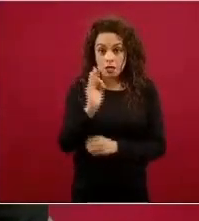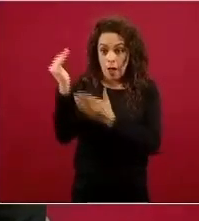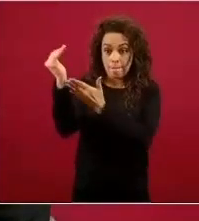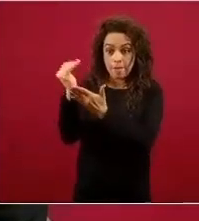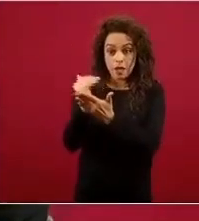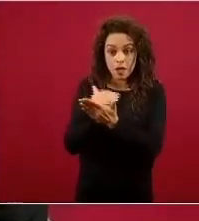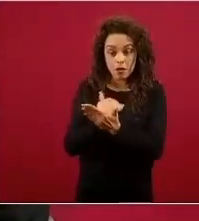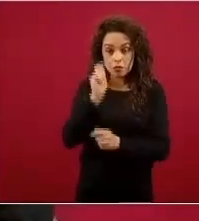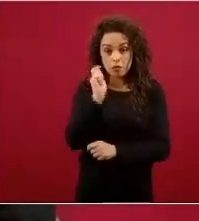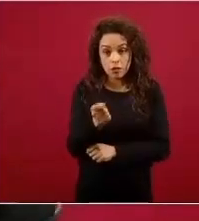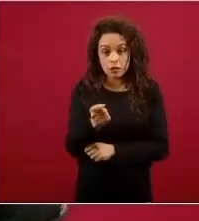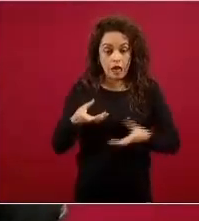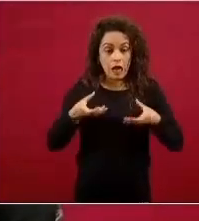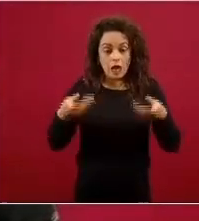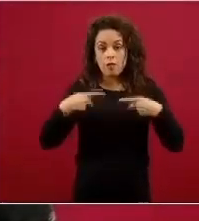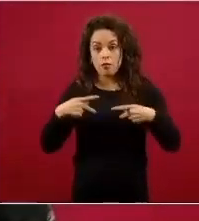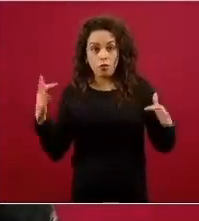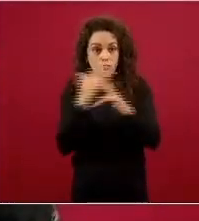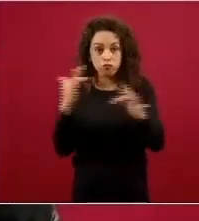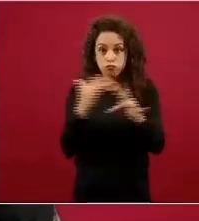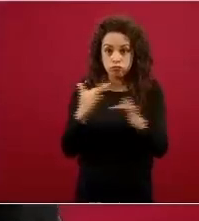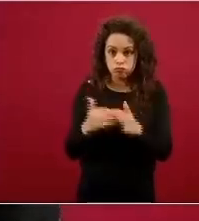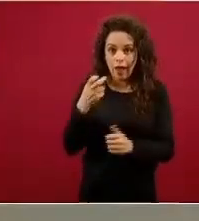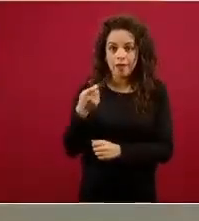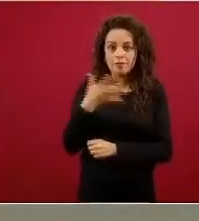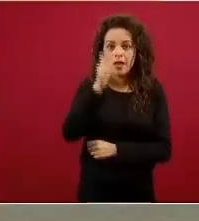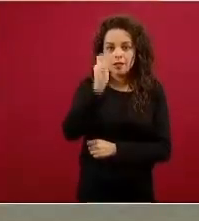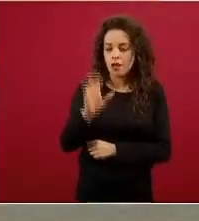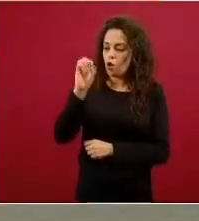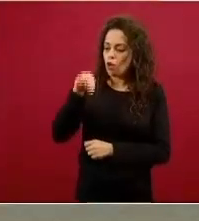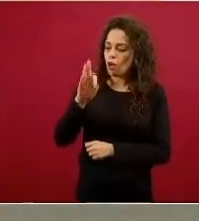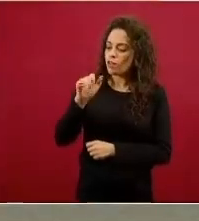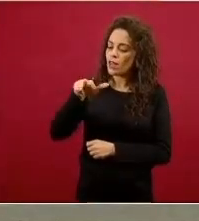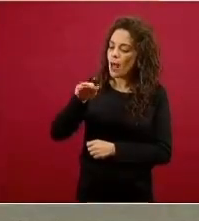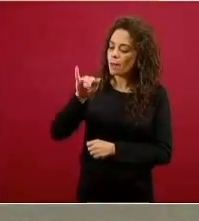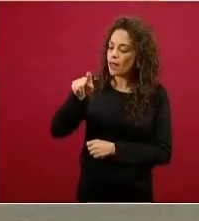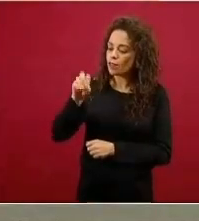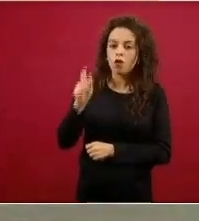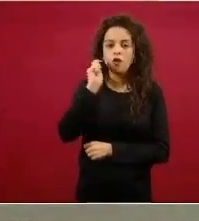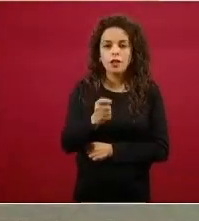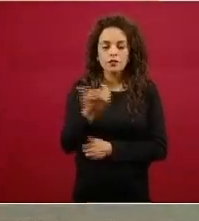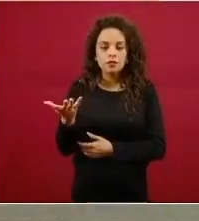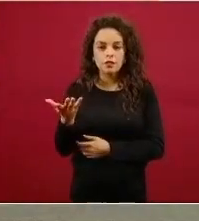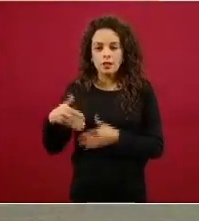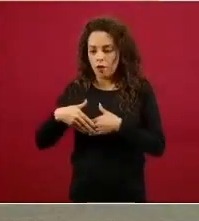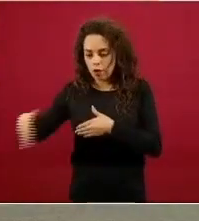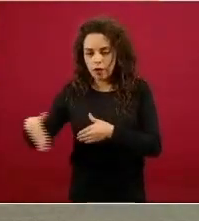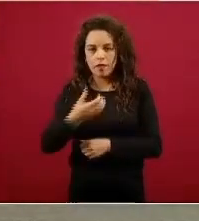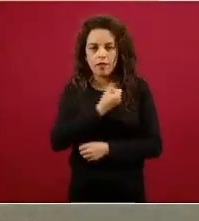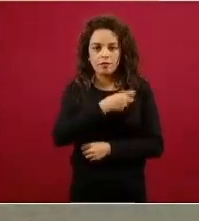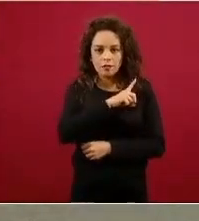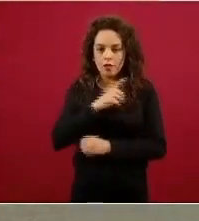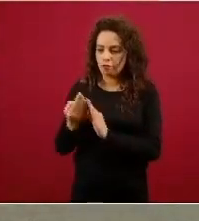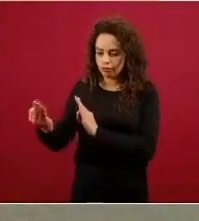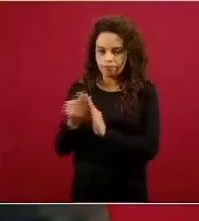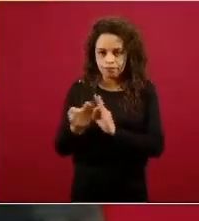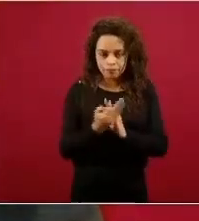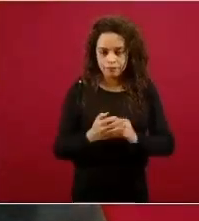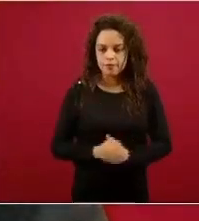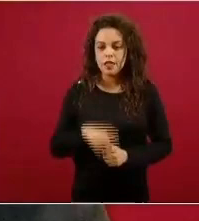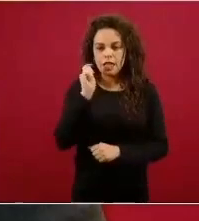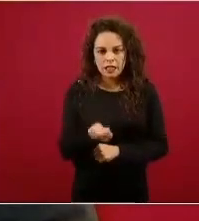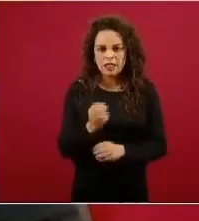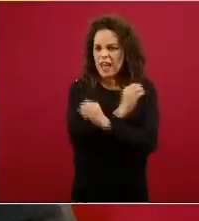la movilidad del espacio público, que es lo que llamamos el confinamiento, nuestra jornada nacional de sana distancia, si se reduce al máximo, literalmente, movilidad